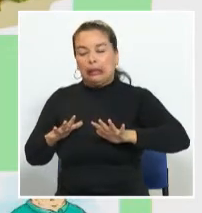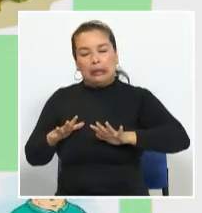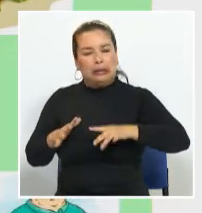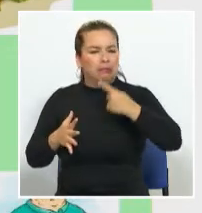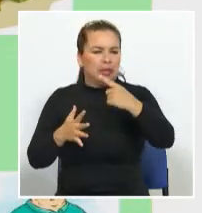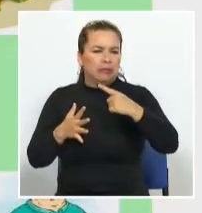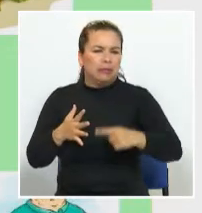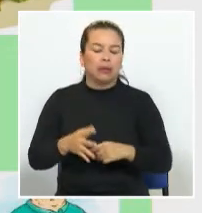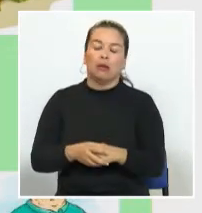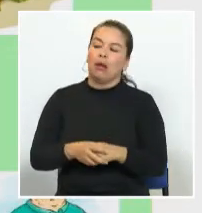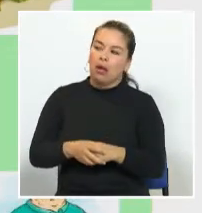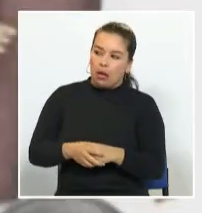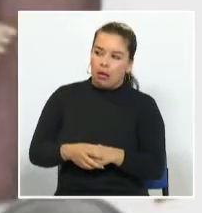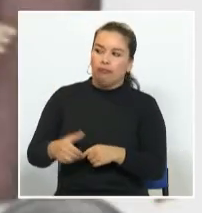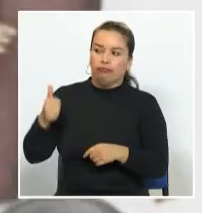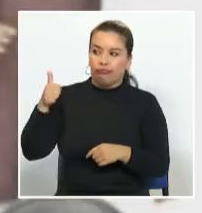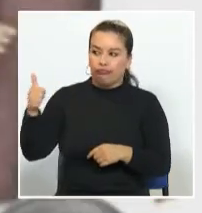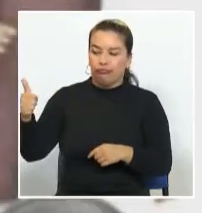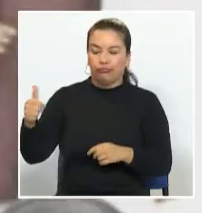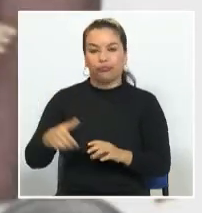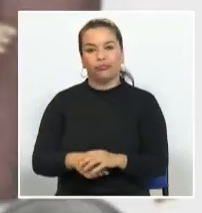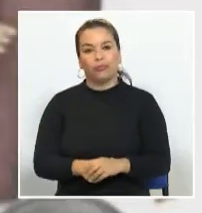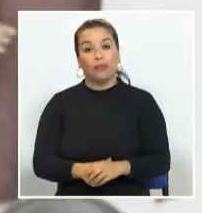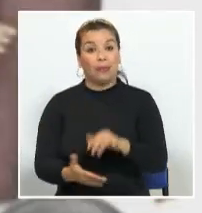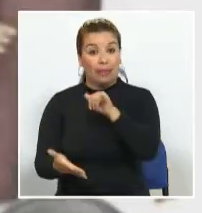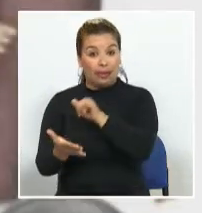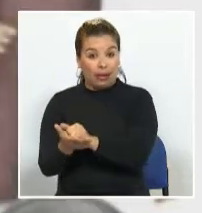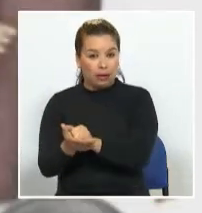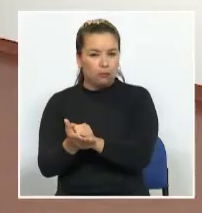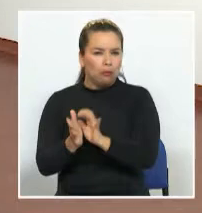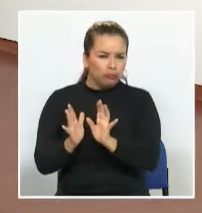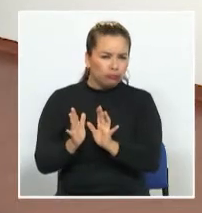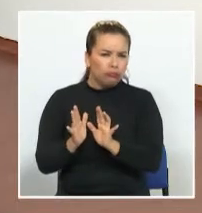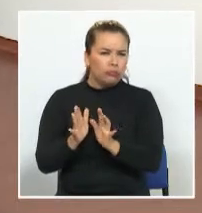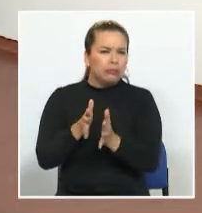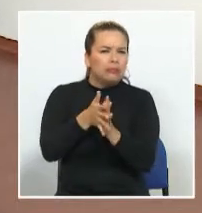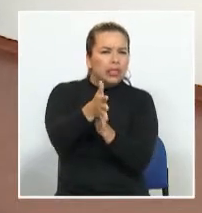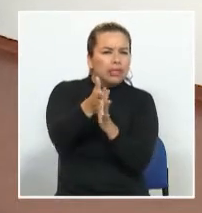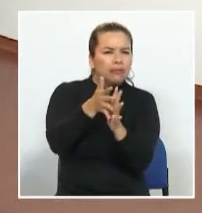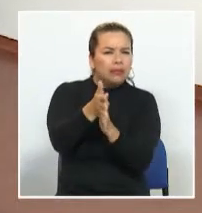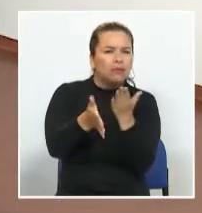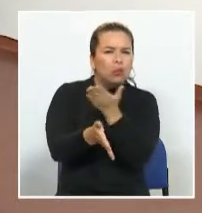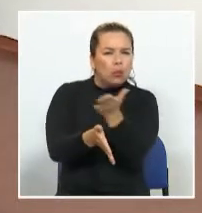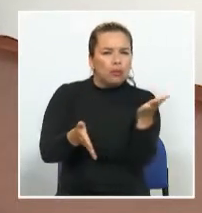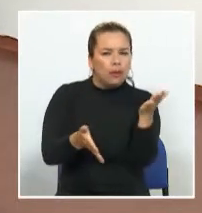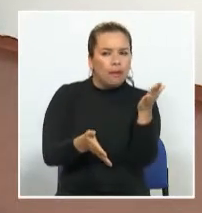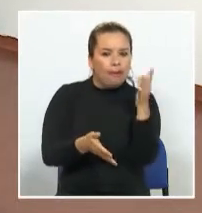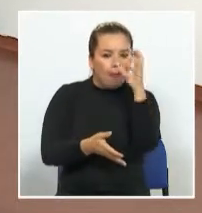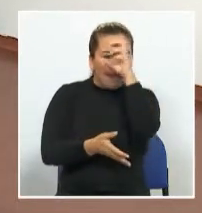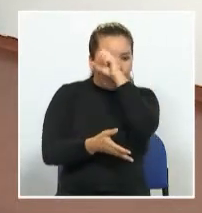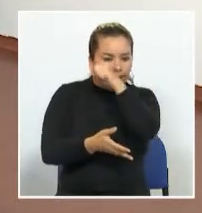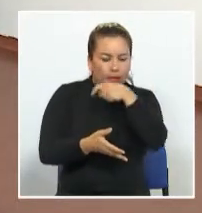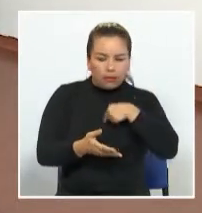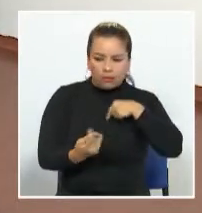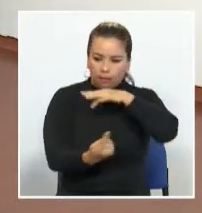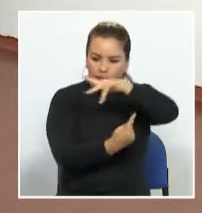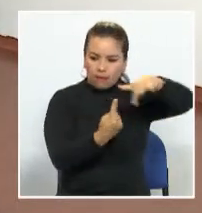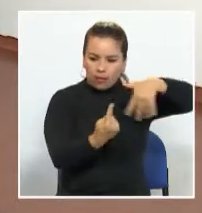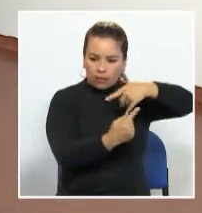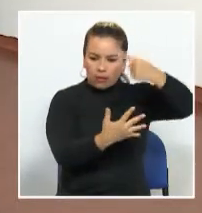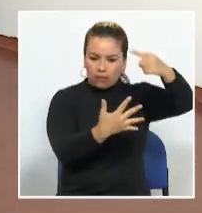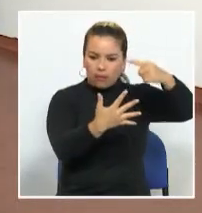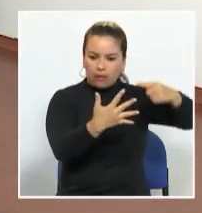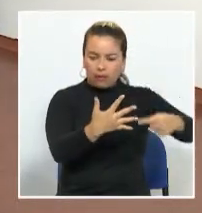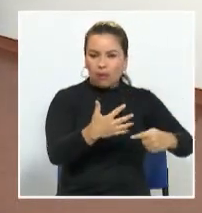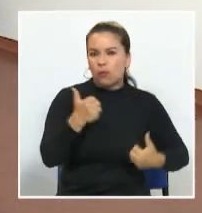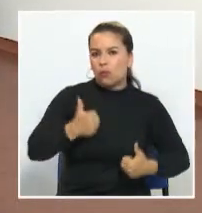doctor. Entonces, digamos que esto es un pequeño abrebocas para que ustedes se den cuenta cuáles son los factores de riesgo. Ahora, yo creo que